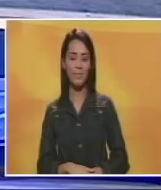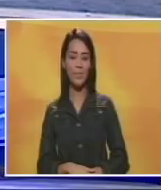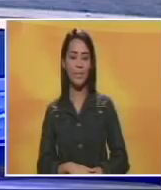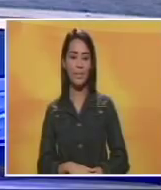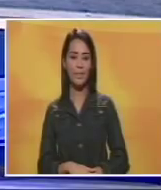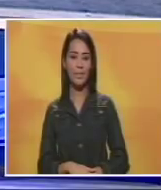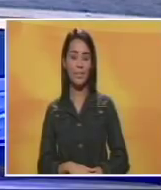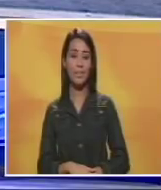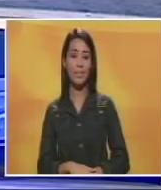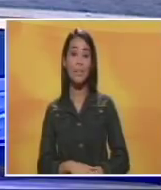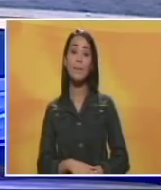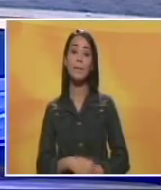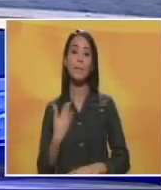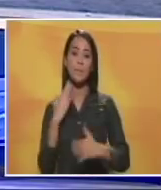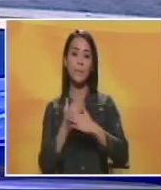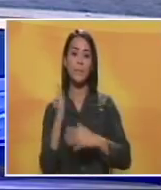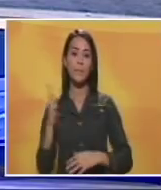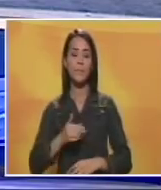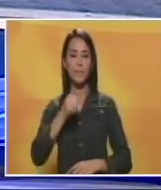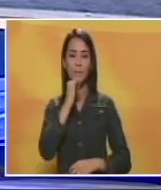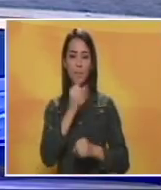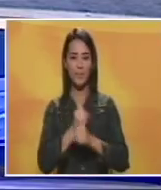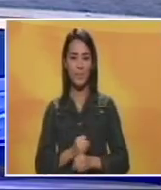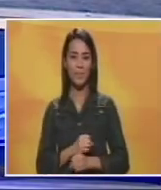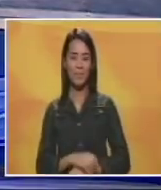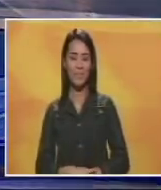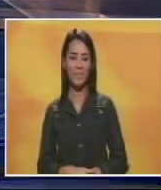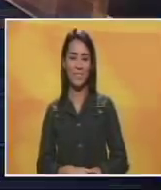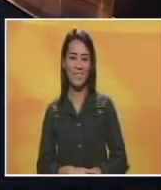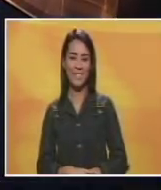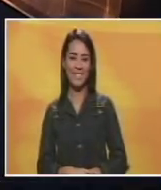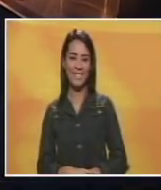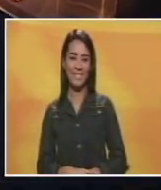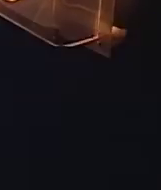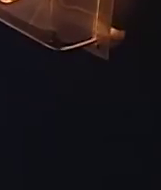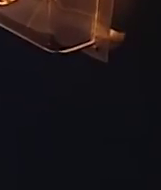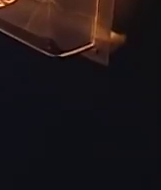Excelente mensaje. Hacemos una breve pausa. Al regreso, más información.